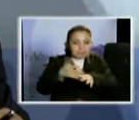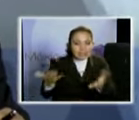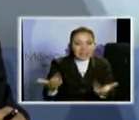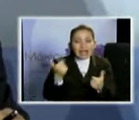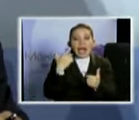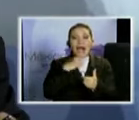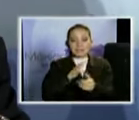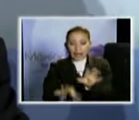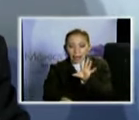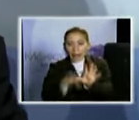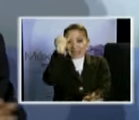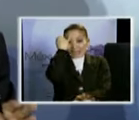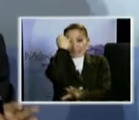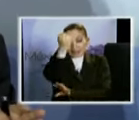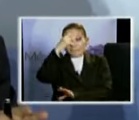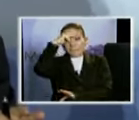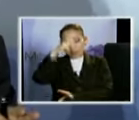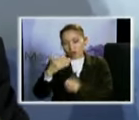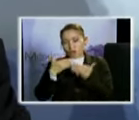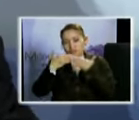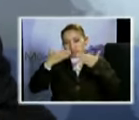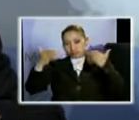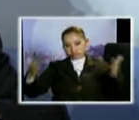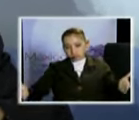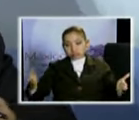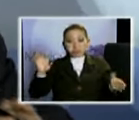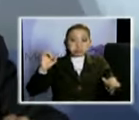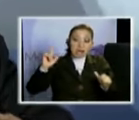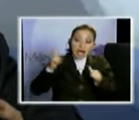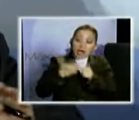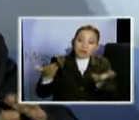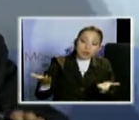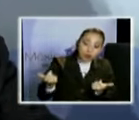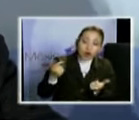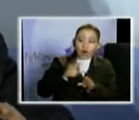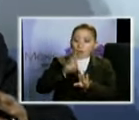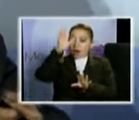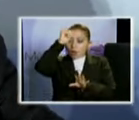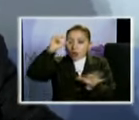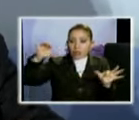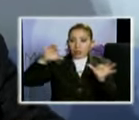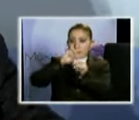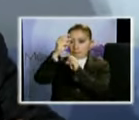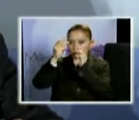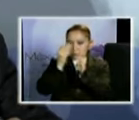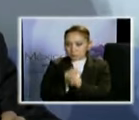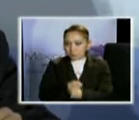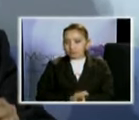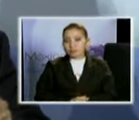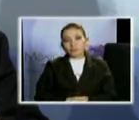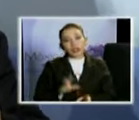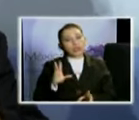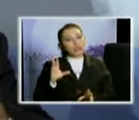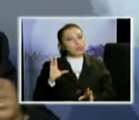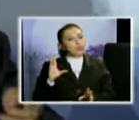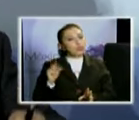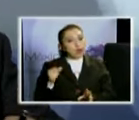una estrategia y México estará abierto a lo que se genere como consenso global. No